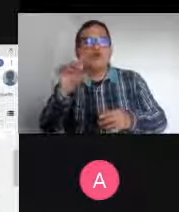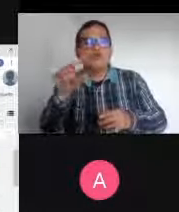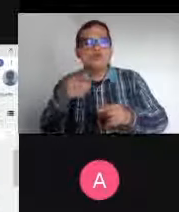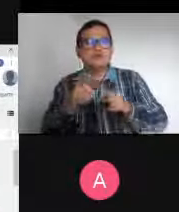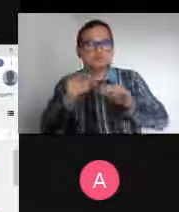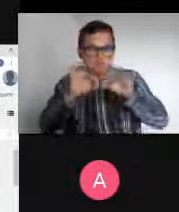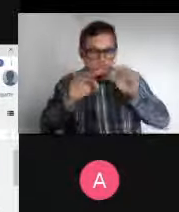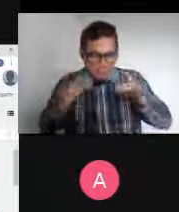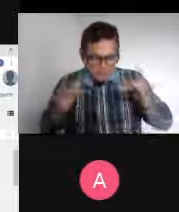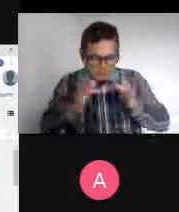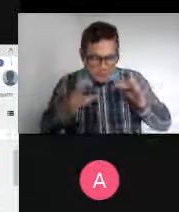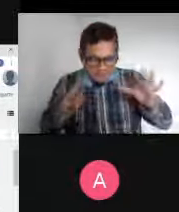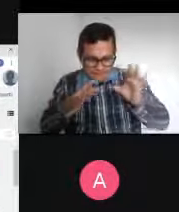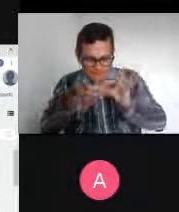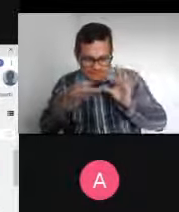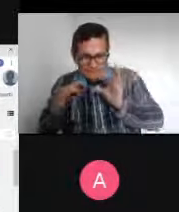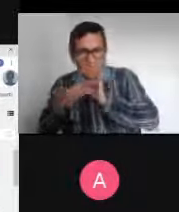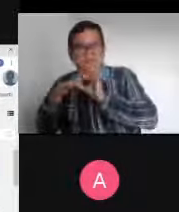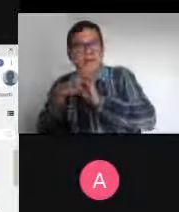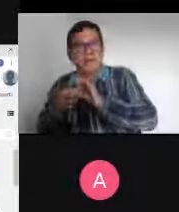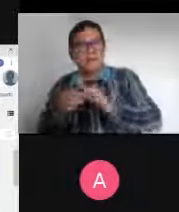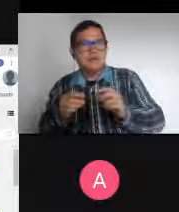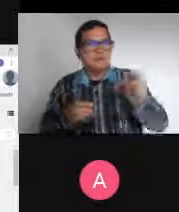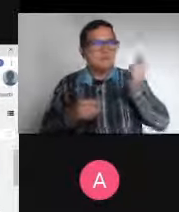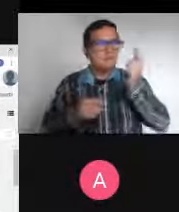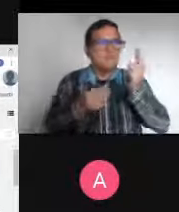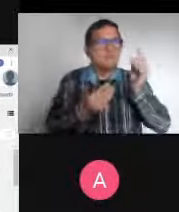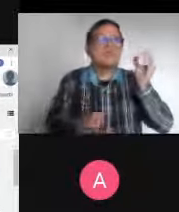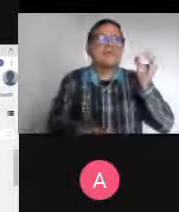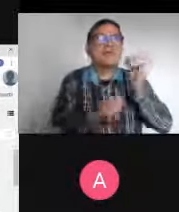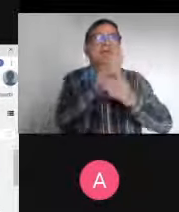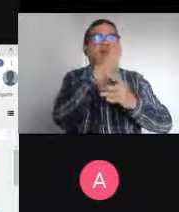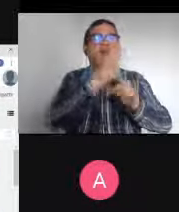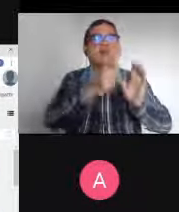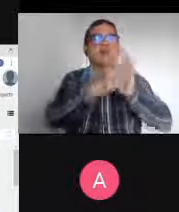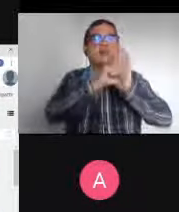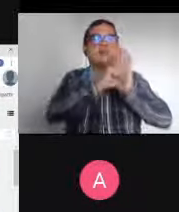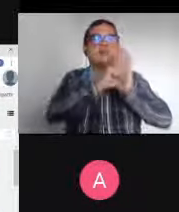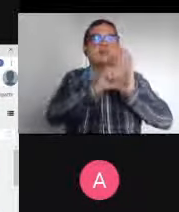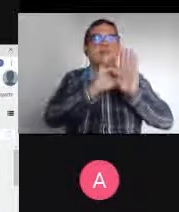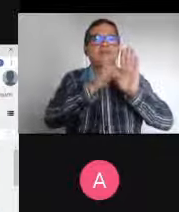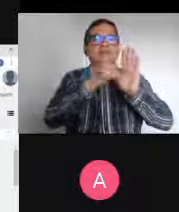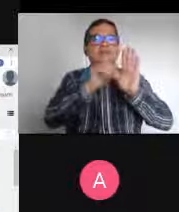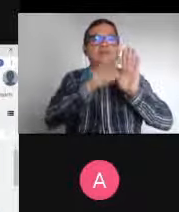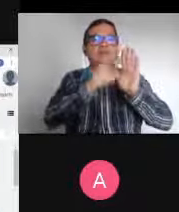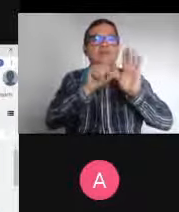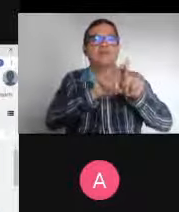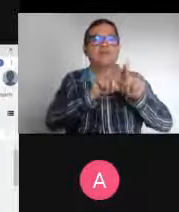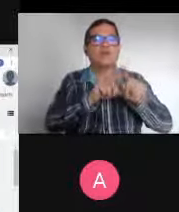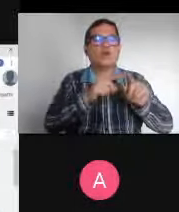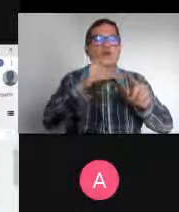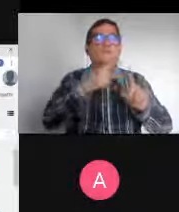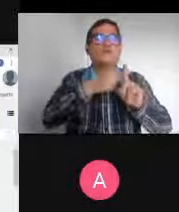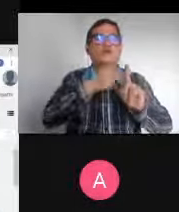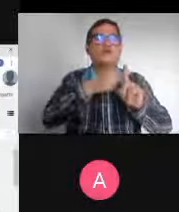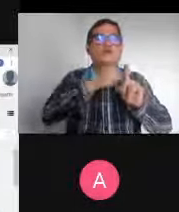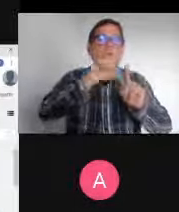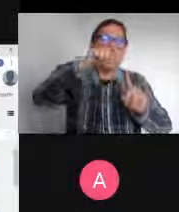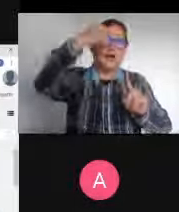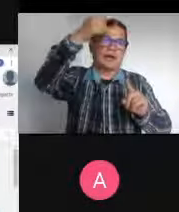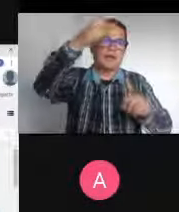realizo las conexiones, conecto el generador de señales, entonces en este caso el positivo iría a la parte superior, el negativo va a la